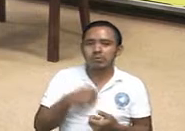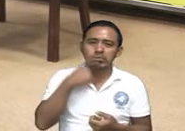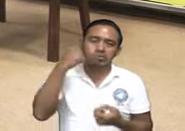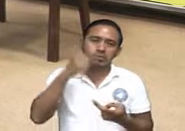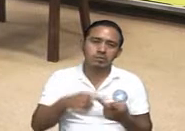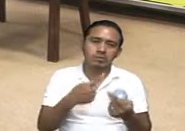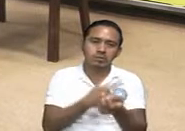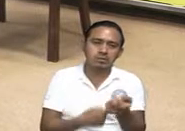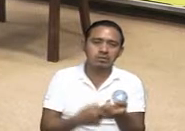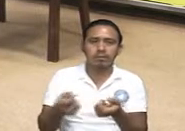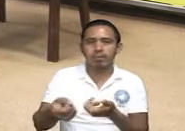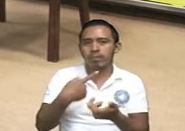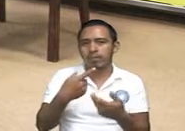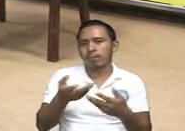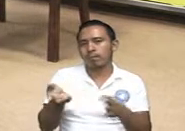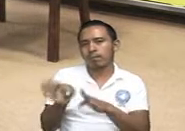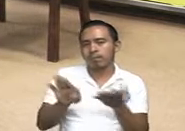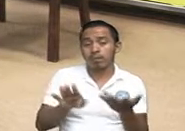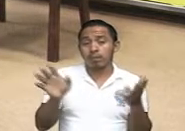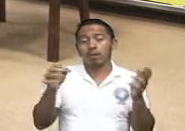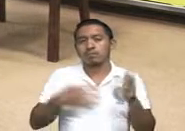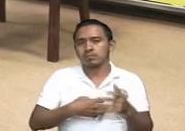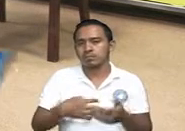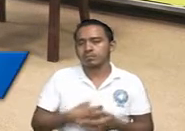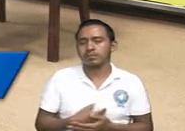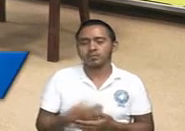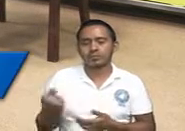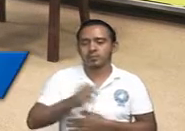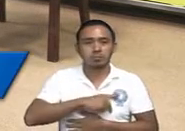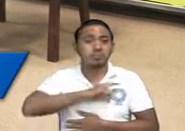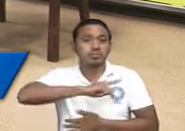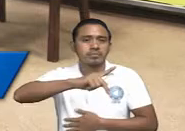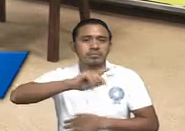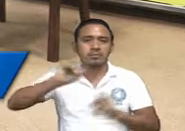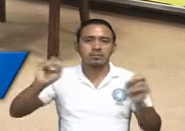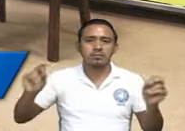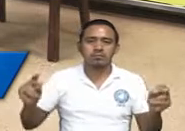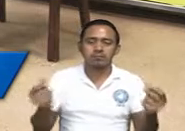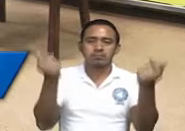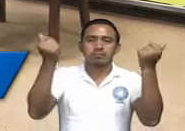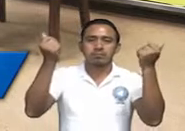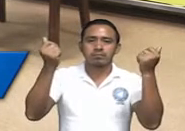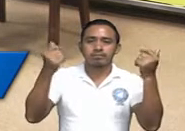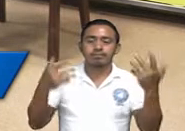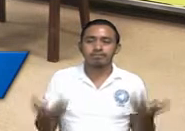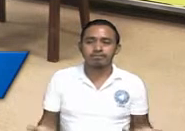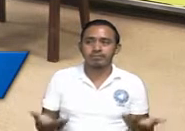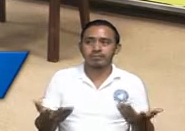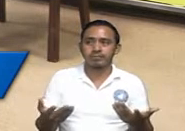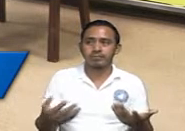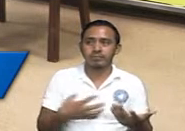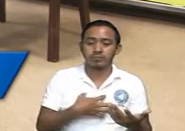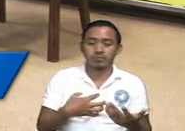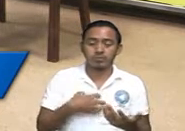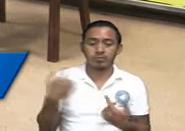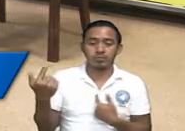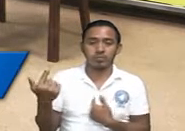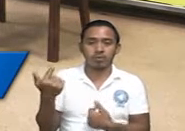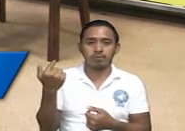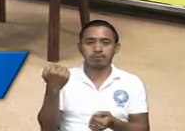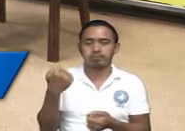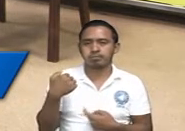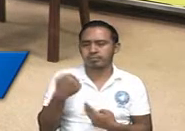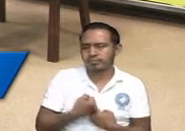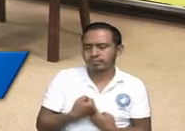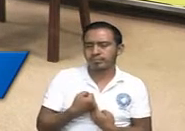ocurre momentáneamente y viene a la acción de autohacerse daño. Claro. Por